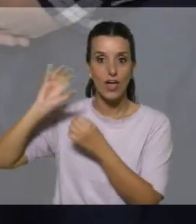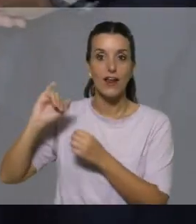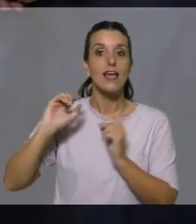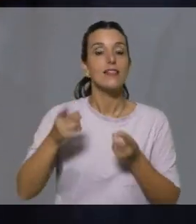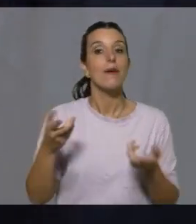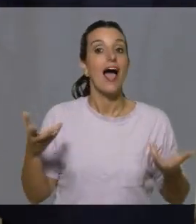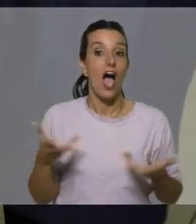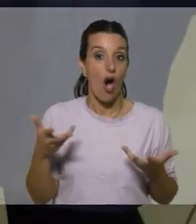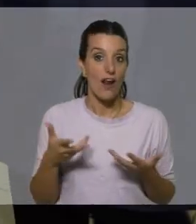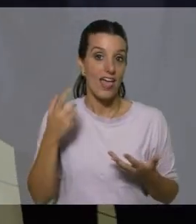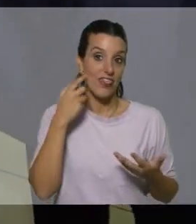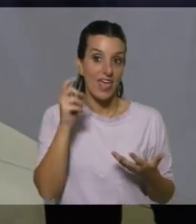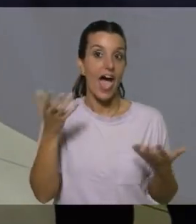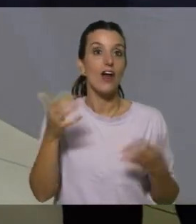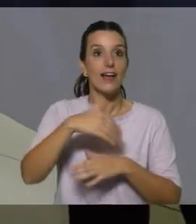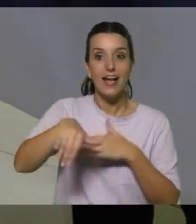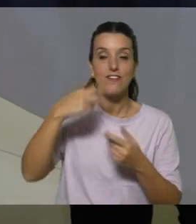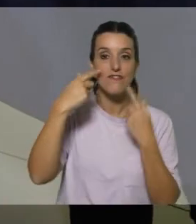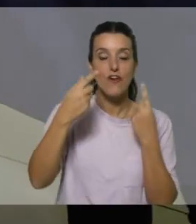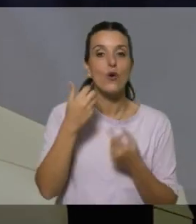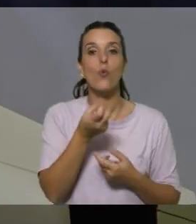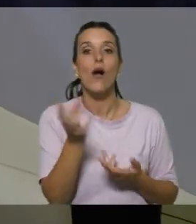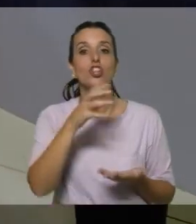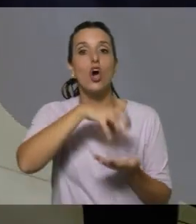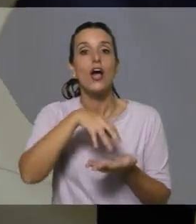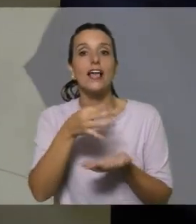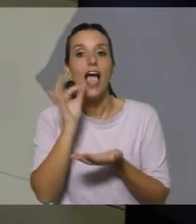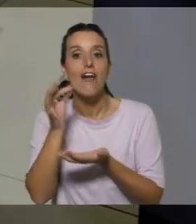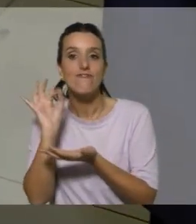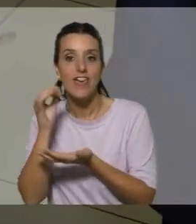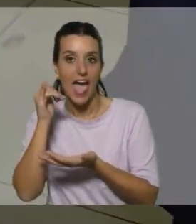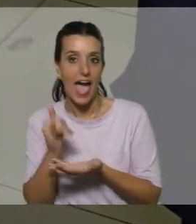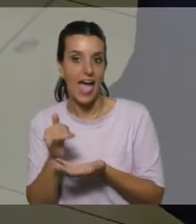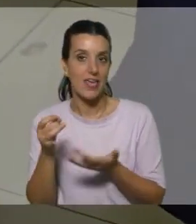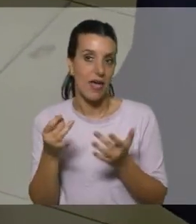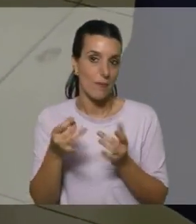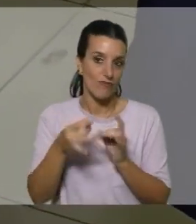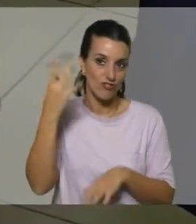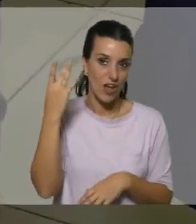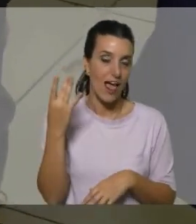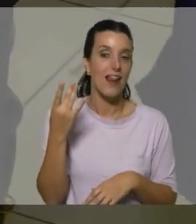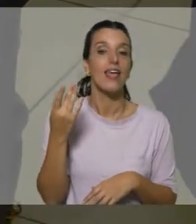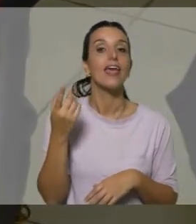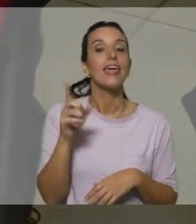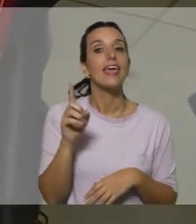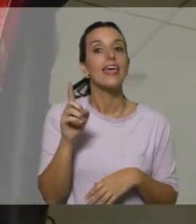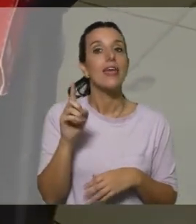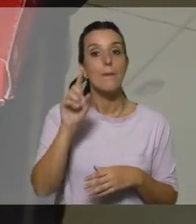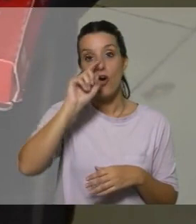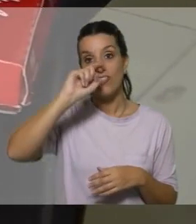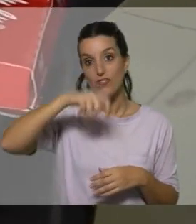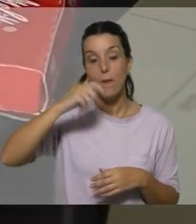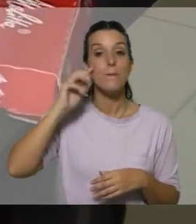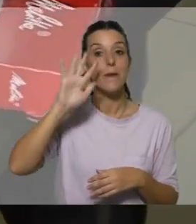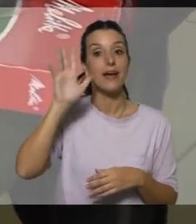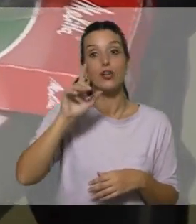tendencia ahora, que se ve también en las calles, de la cantidad de cafeterías de gourmet o cafeterías de especialidad, como se le llama, en Montevideo, me